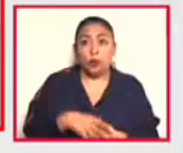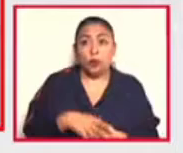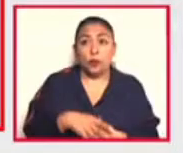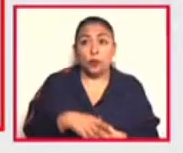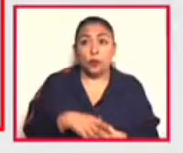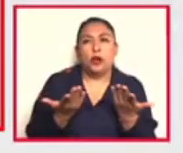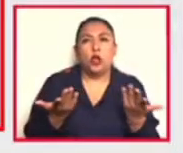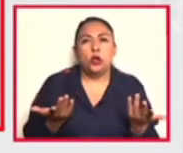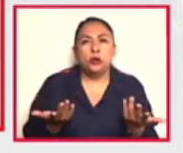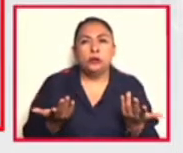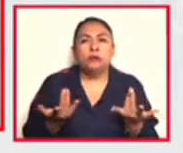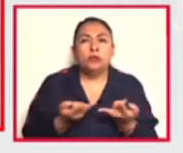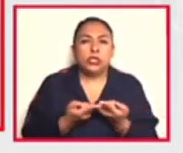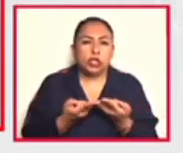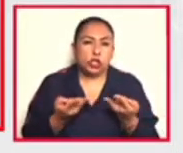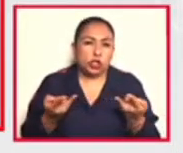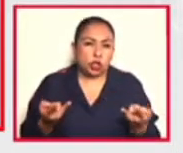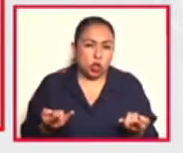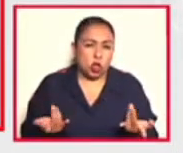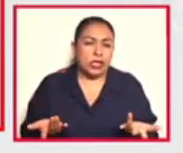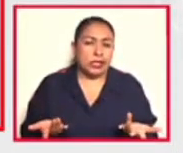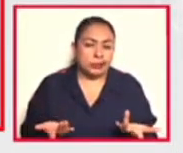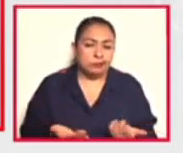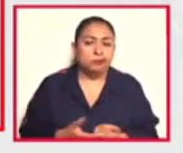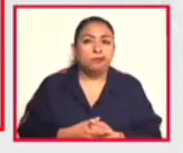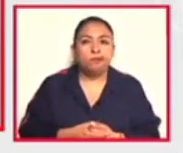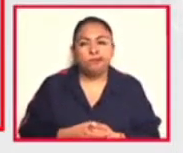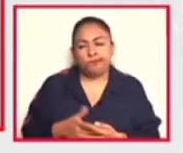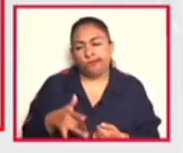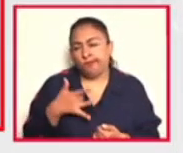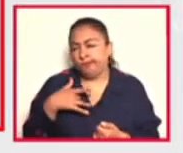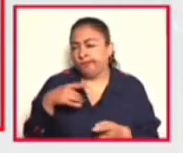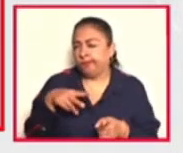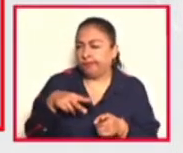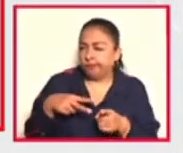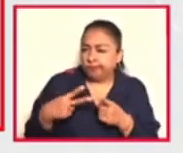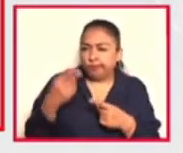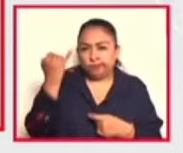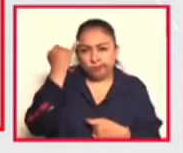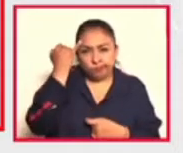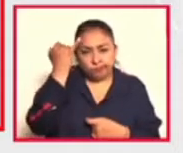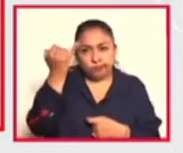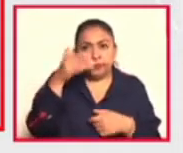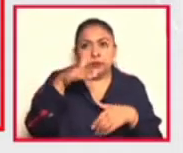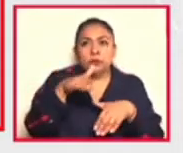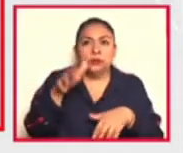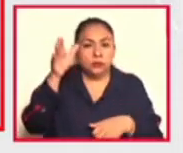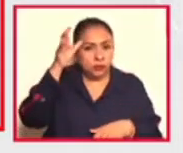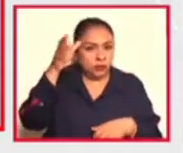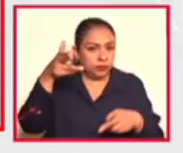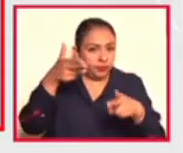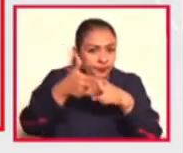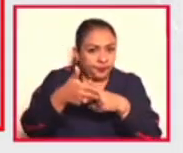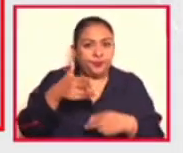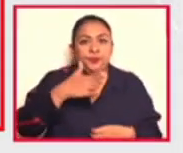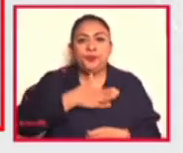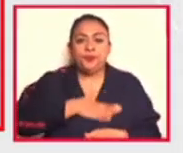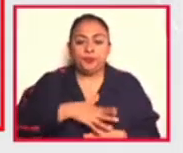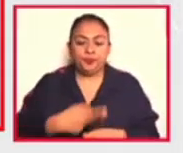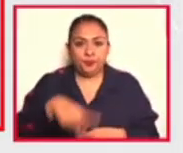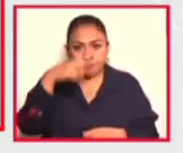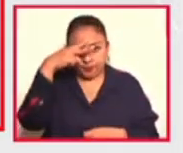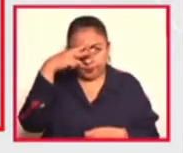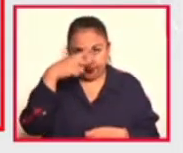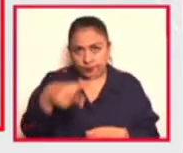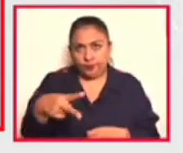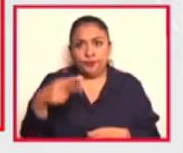de las percepciones y las ideas sobre el crimen y la justicia en México durante el